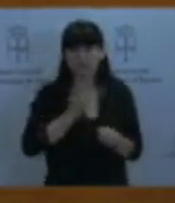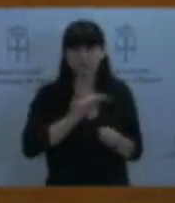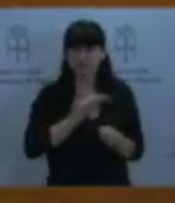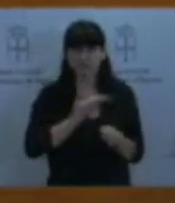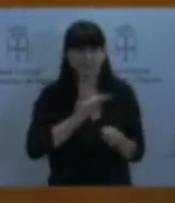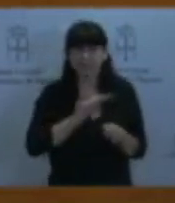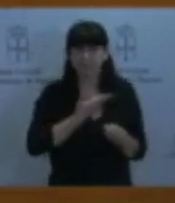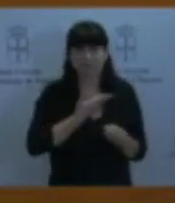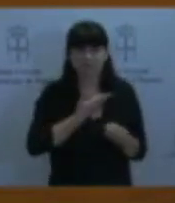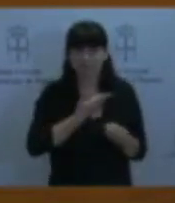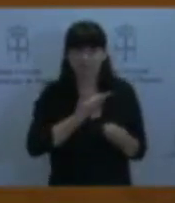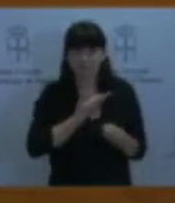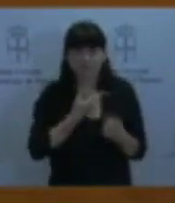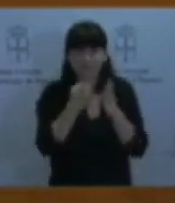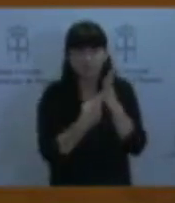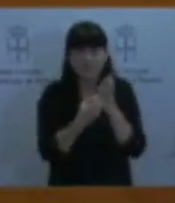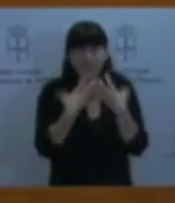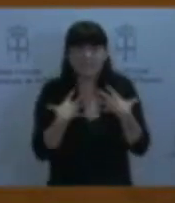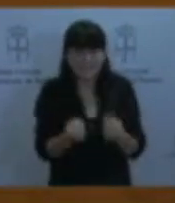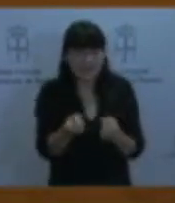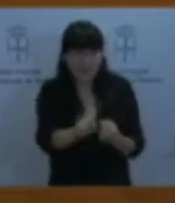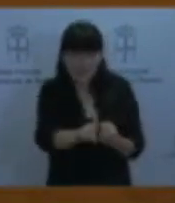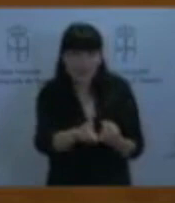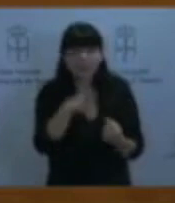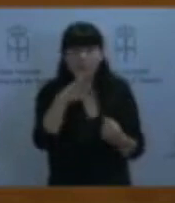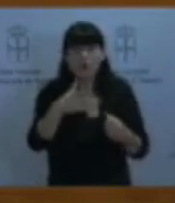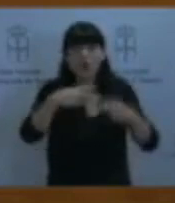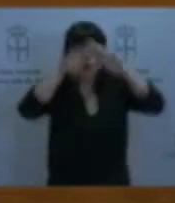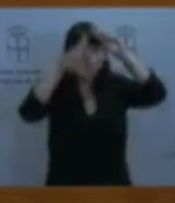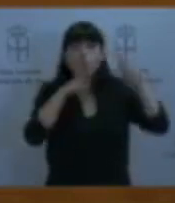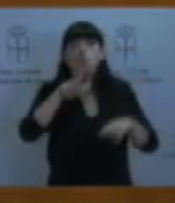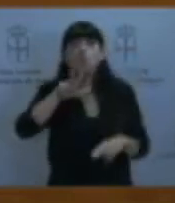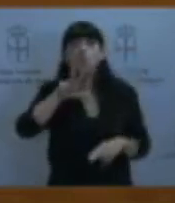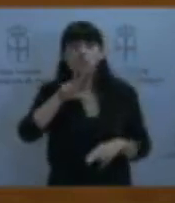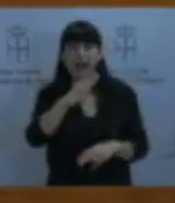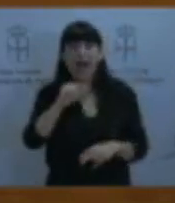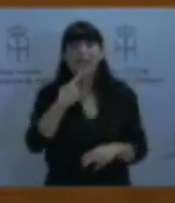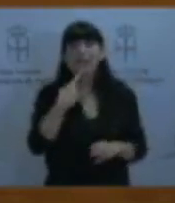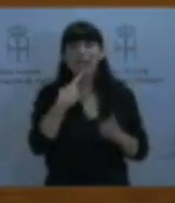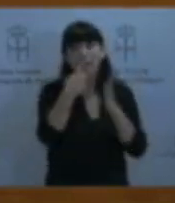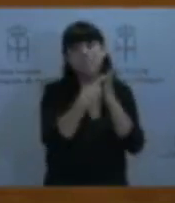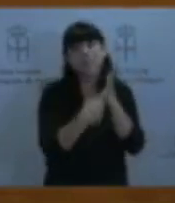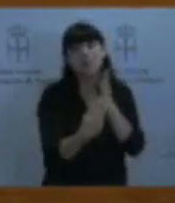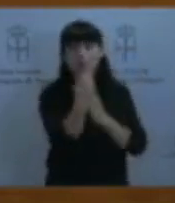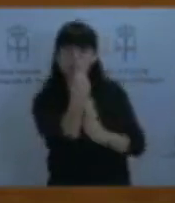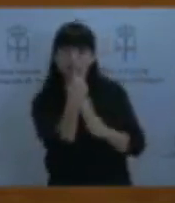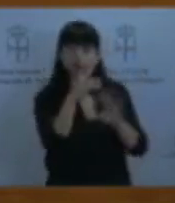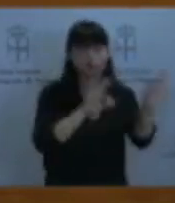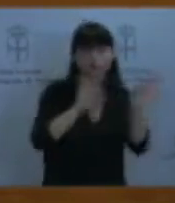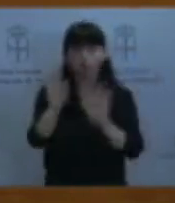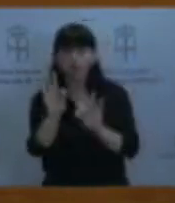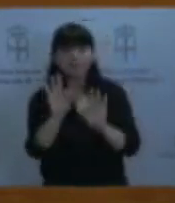ejemplos de dieta saludable. Hoy anunciaban que en el UCA iban a poner 2 menús opcionales. Lo que queremos es que